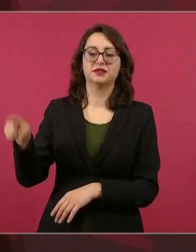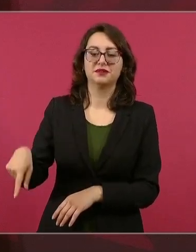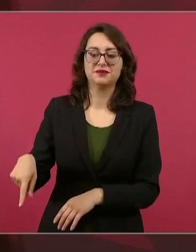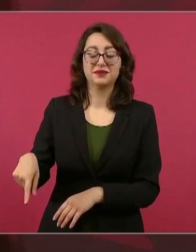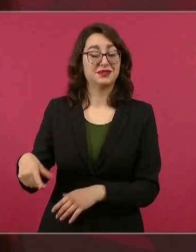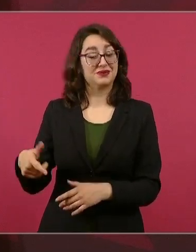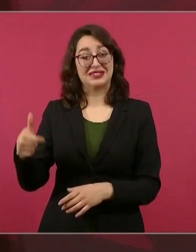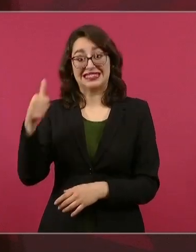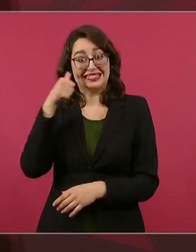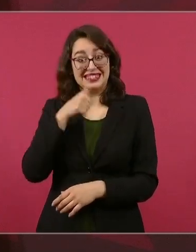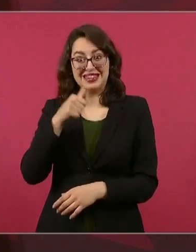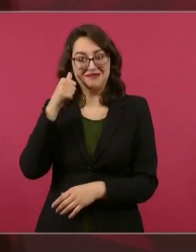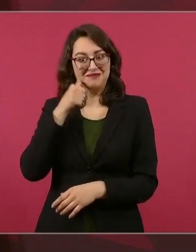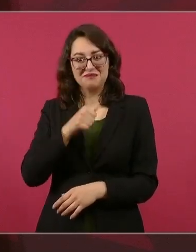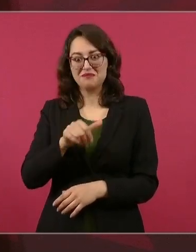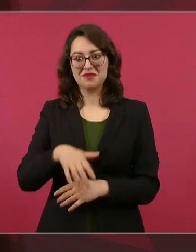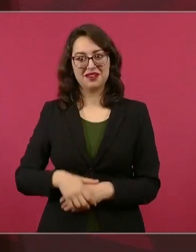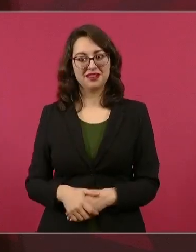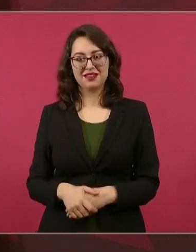Al cuestionamiento.